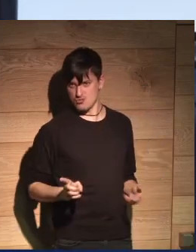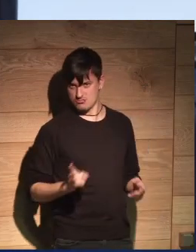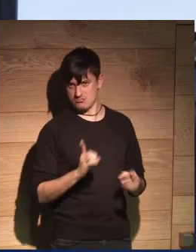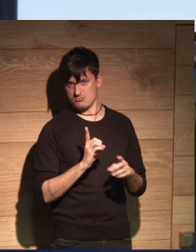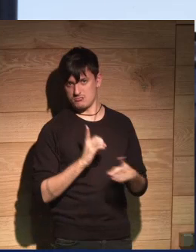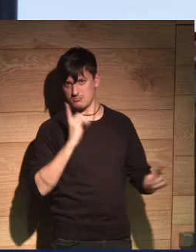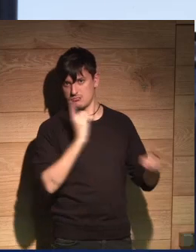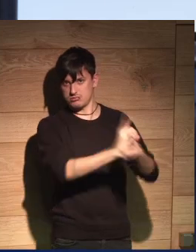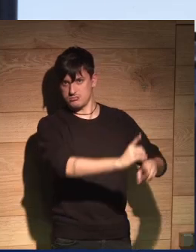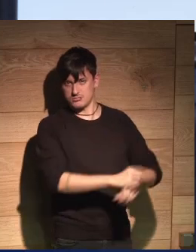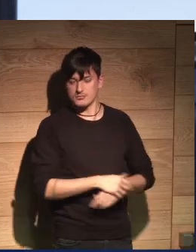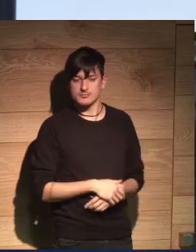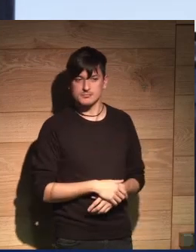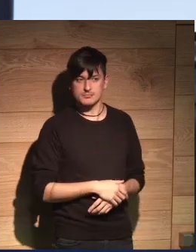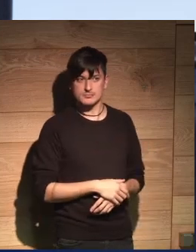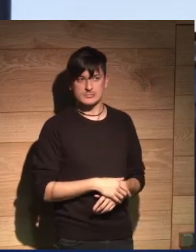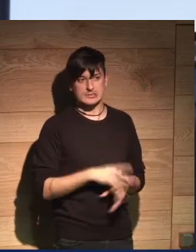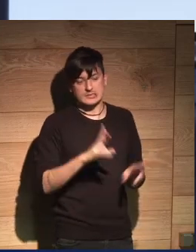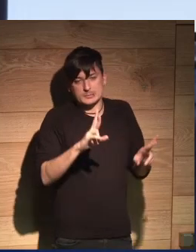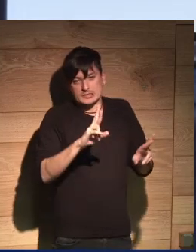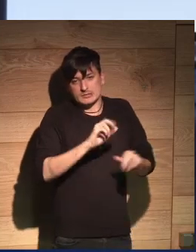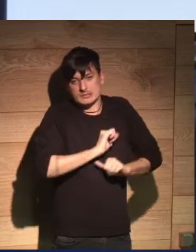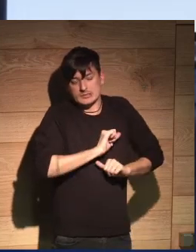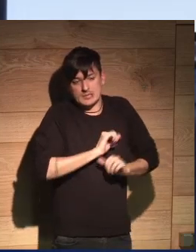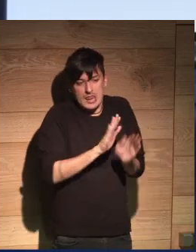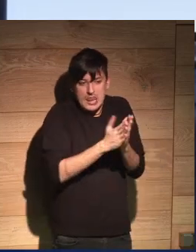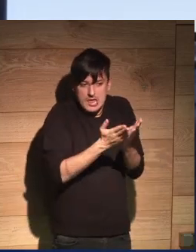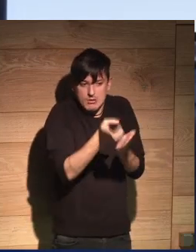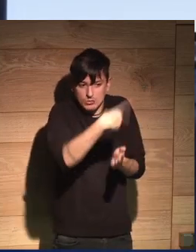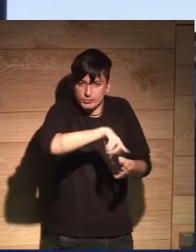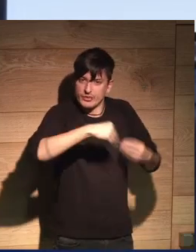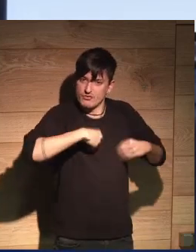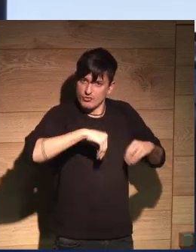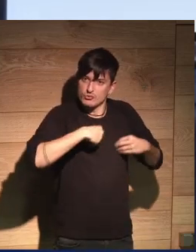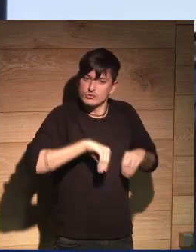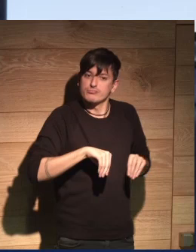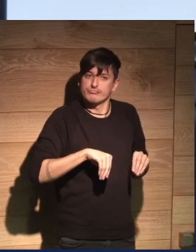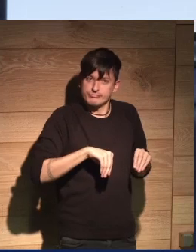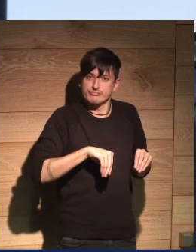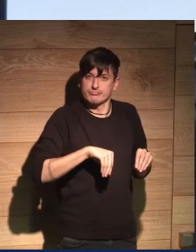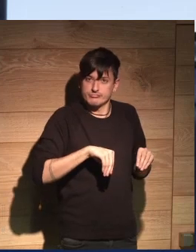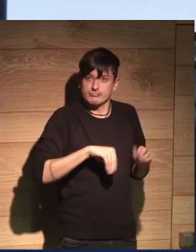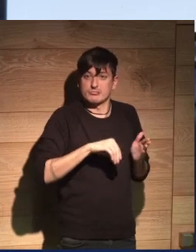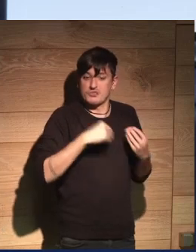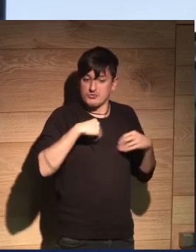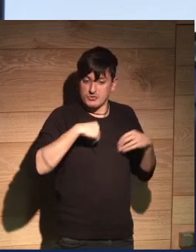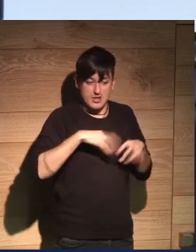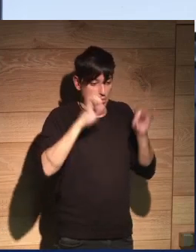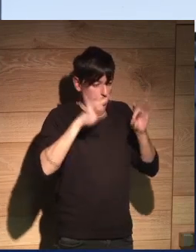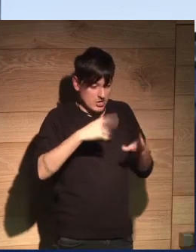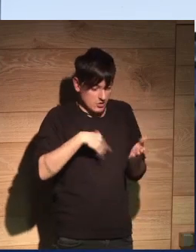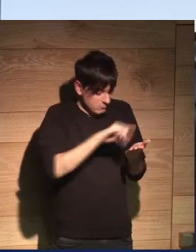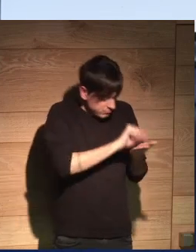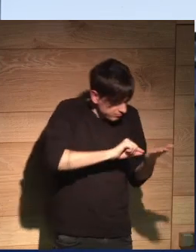cosas que ocurren a nuestro alrededor. Espero realmente que el libro lo disfruten, que lo disfruten al menos tanto como lo he disfrutado